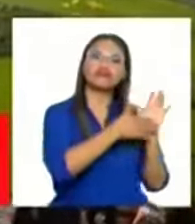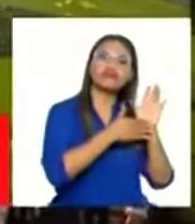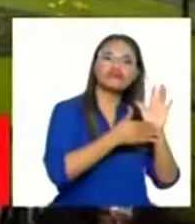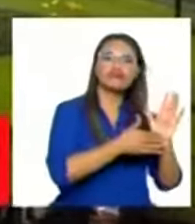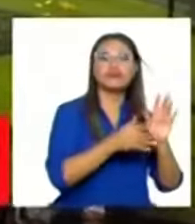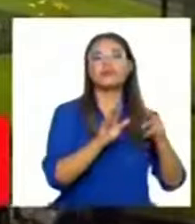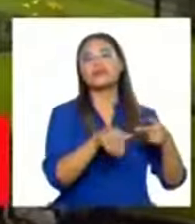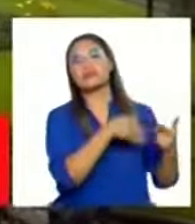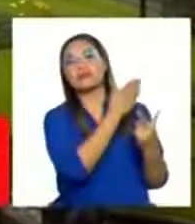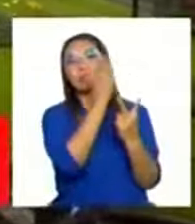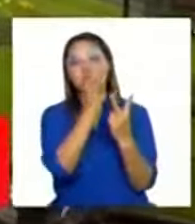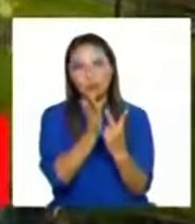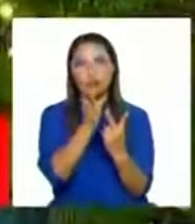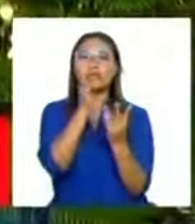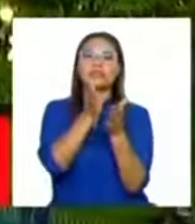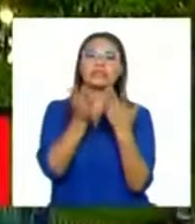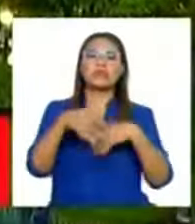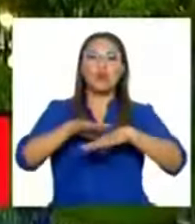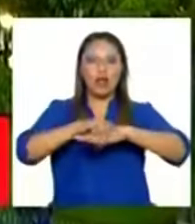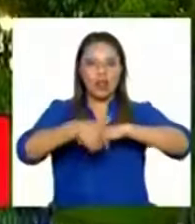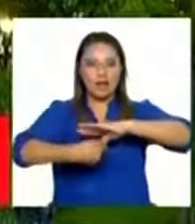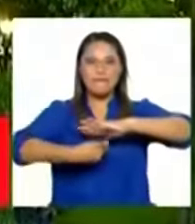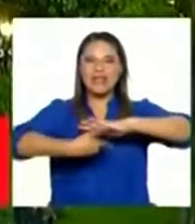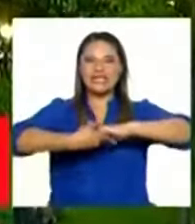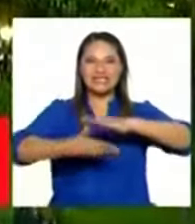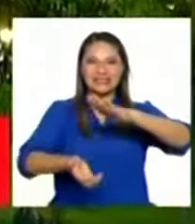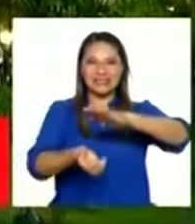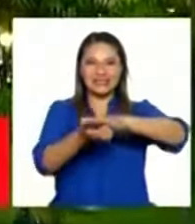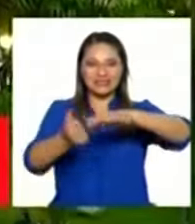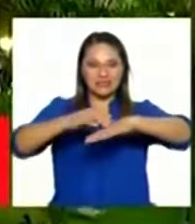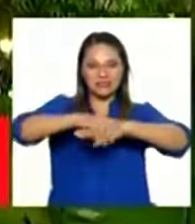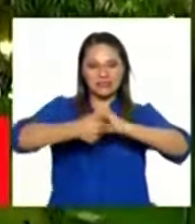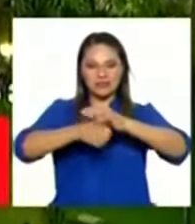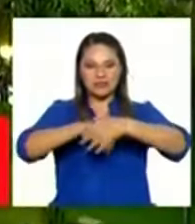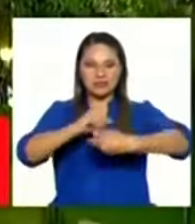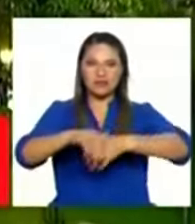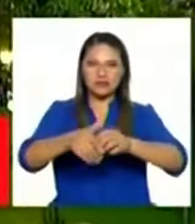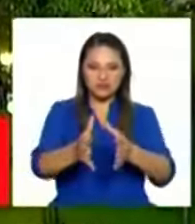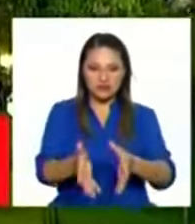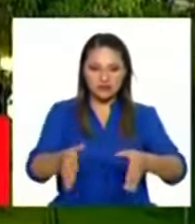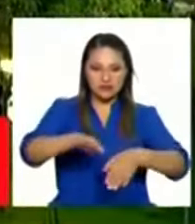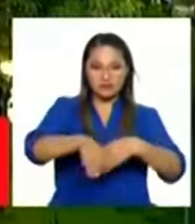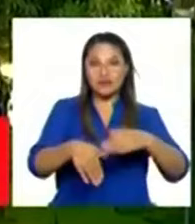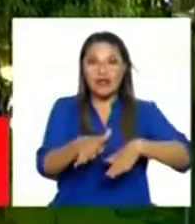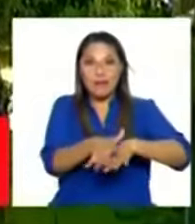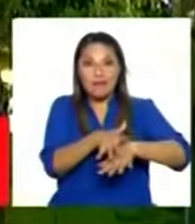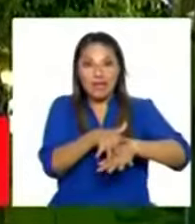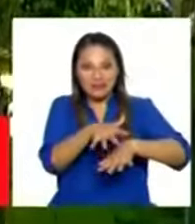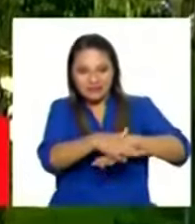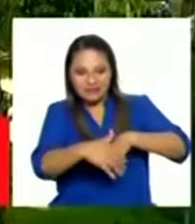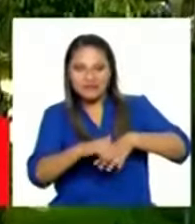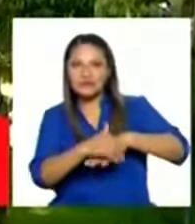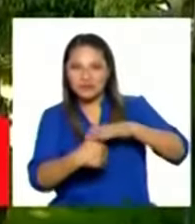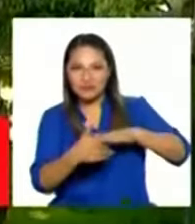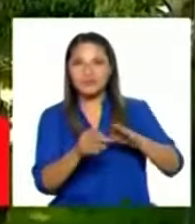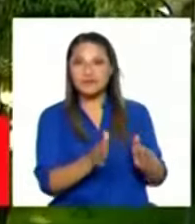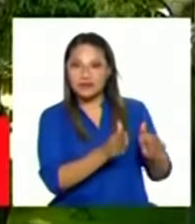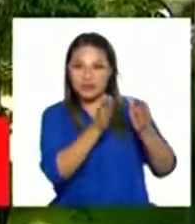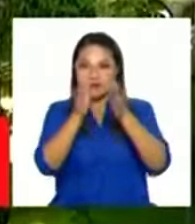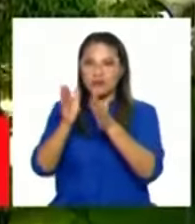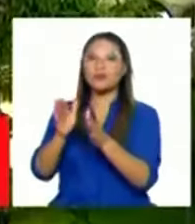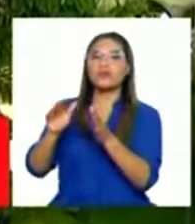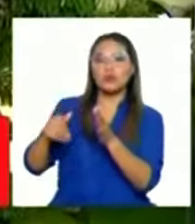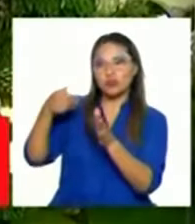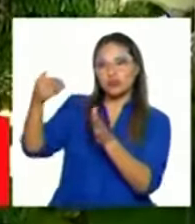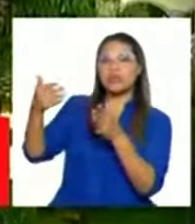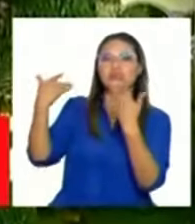12 apóstoles, aproximadamente ha durado más de una hora, y posterior a eso, el arzobispo de Ayacucho, Monseñor Piñeiro,